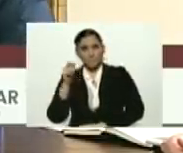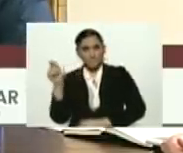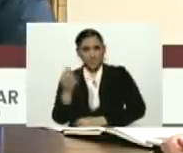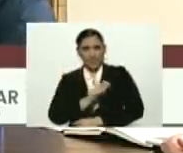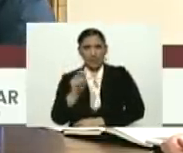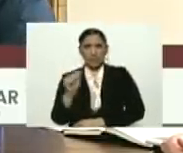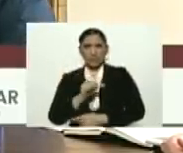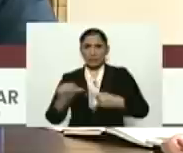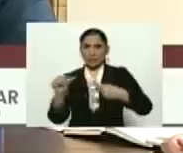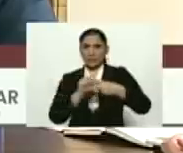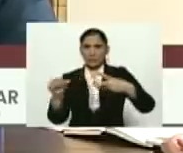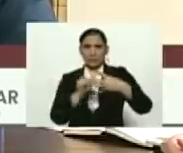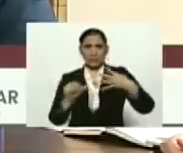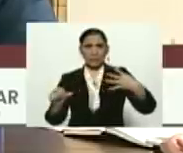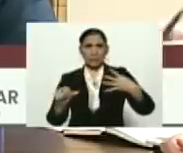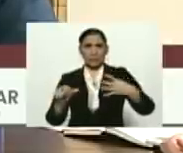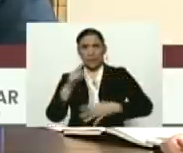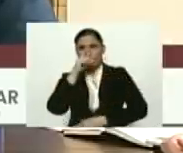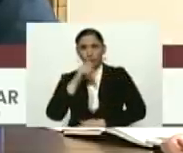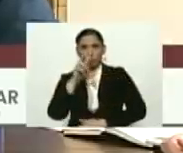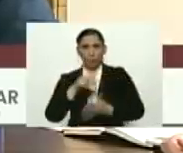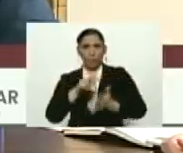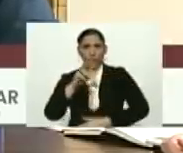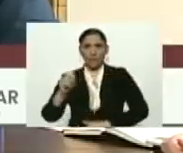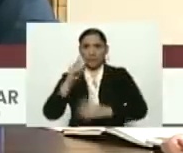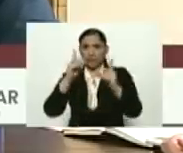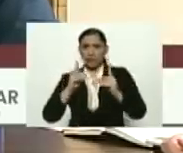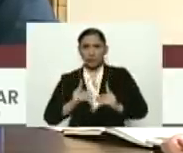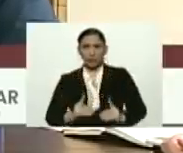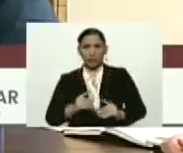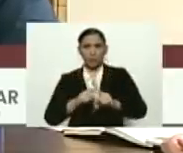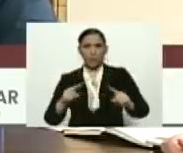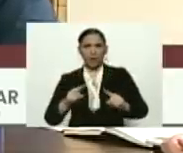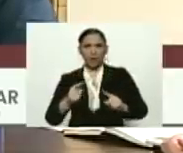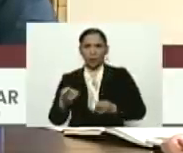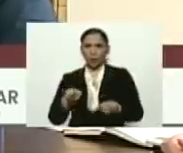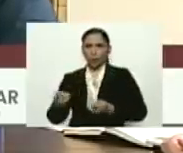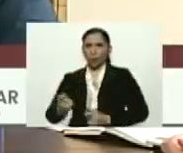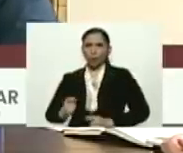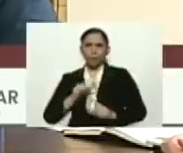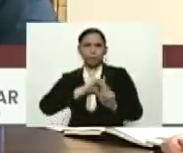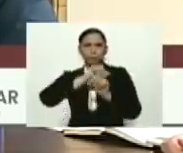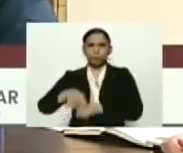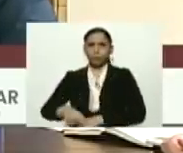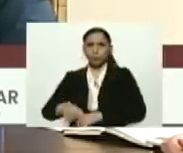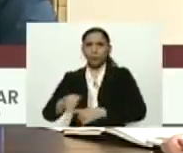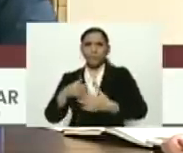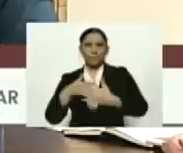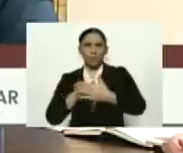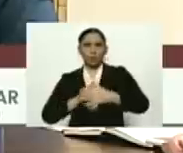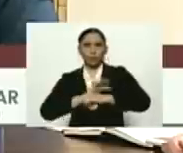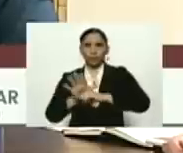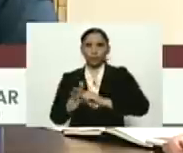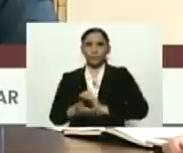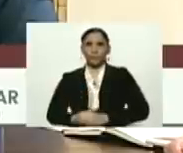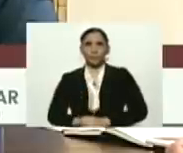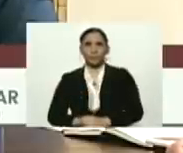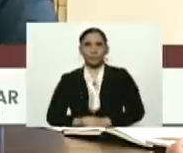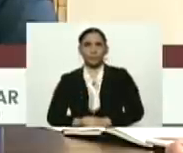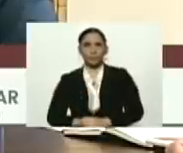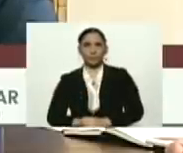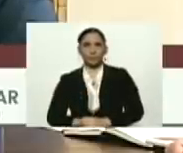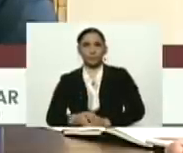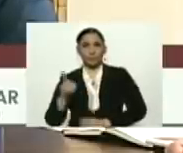2020. Segundo semestre que será decisivo para controlar y vencer el coronavirus y sobre